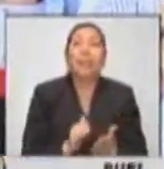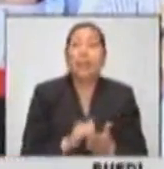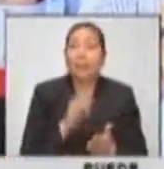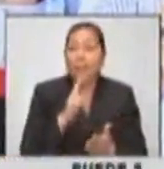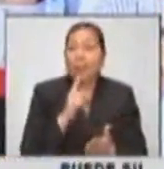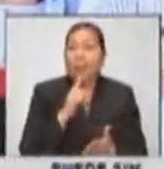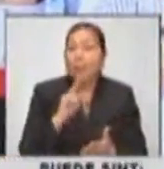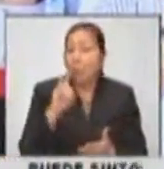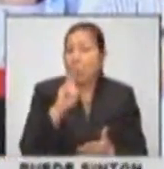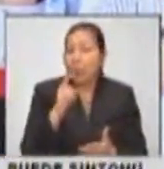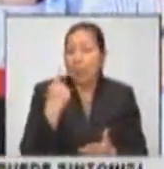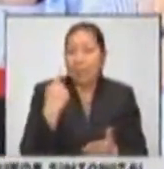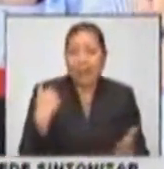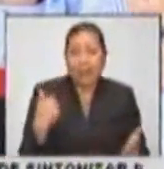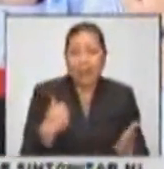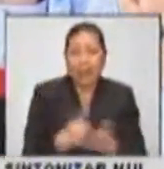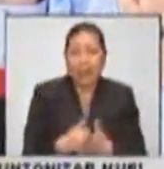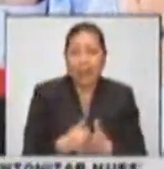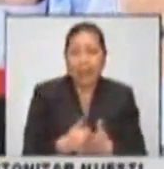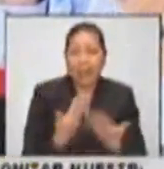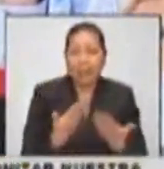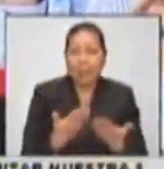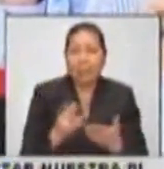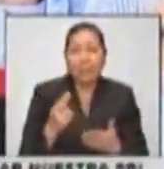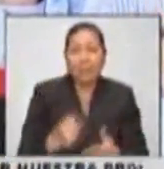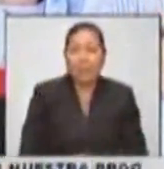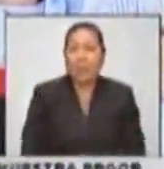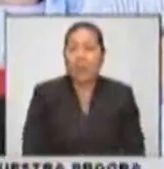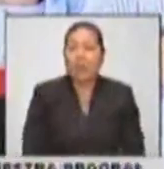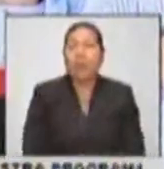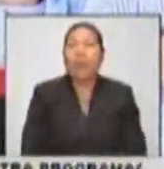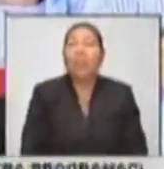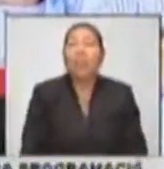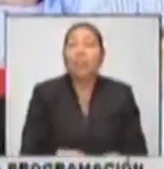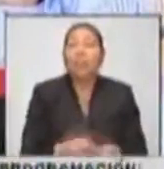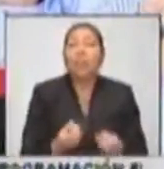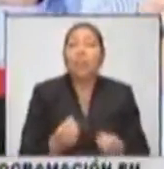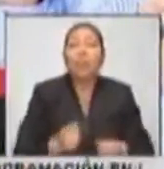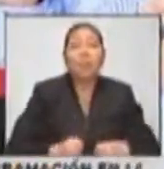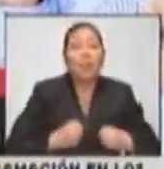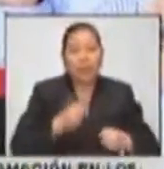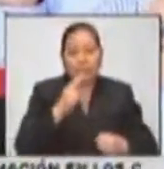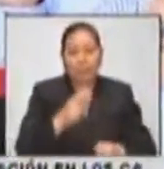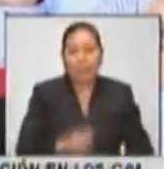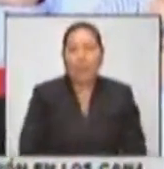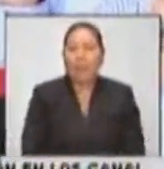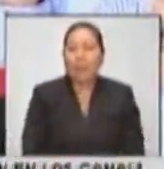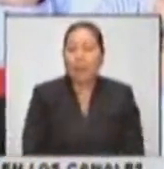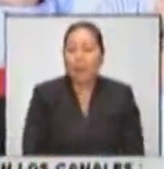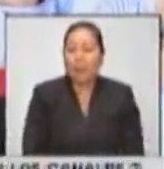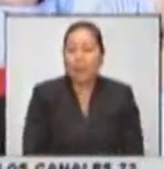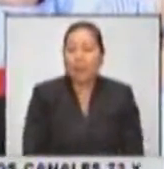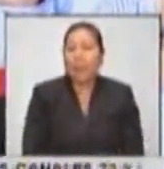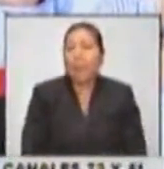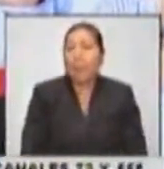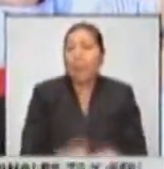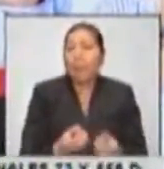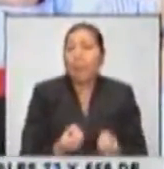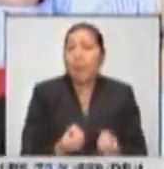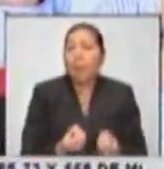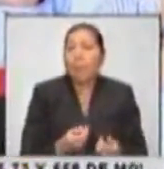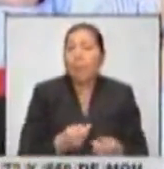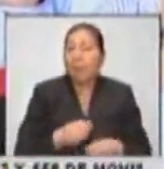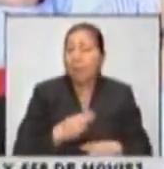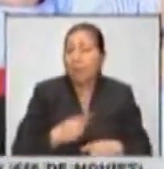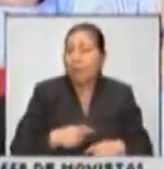Perú utilice para hacer frente a estos hechos de corrupción, depende cómo reaccione el Perú. Depende cómo reacciona